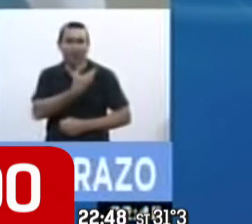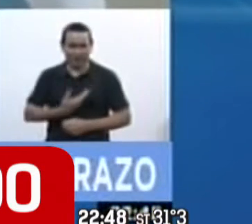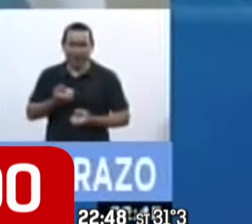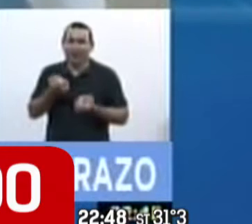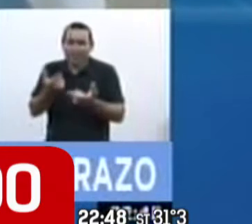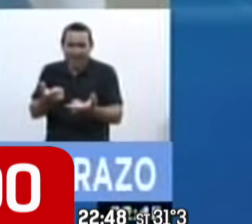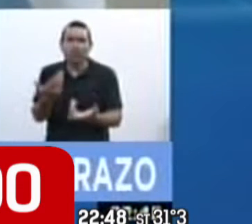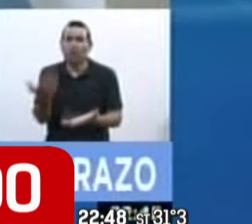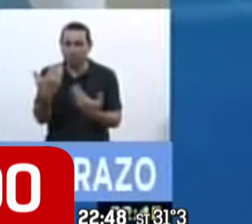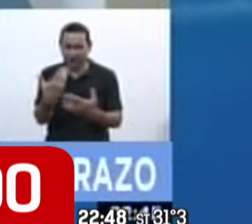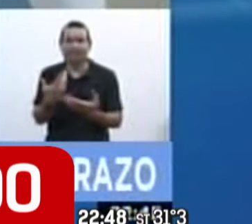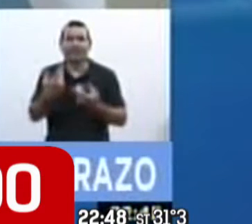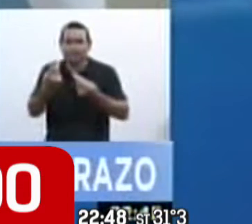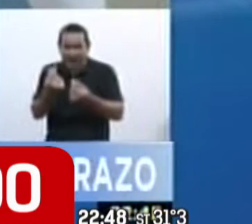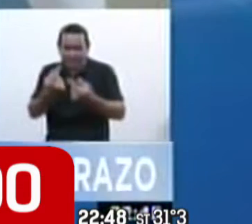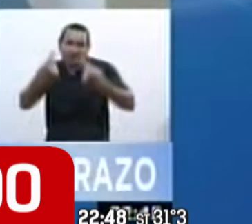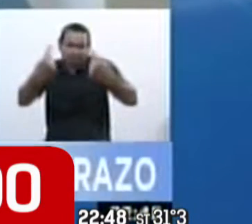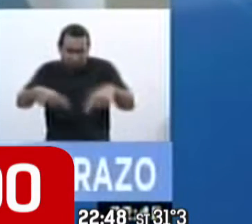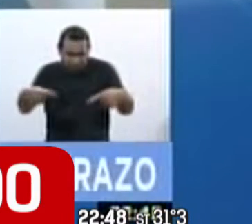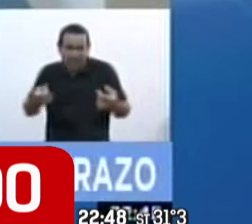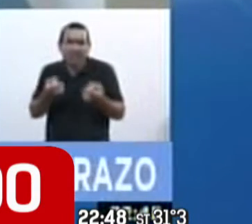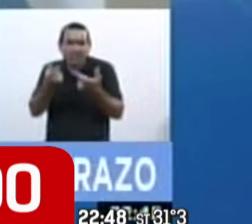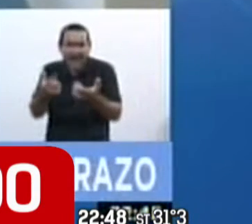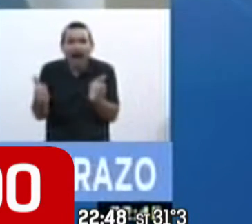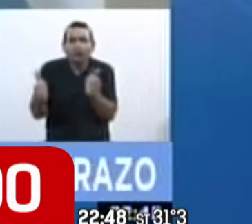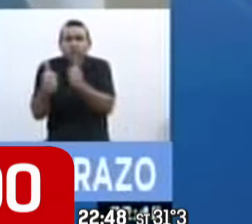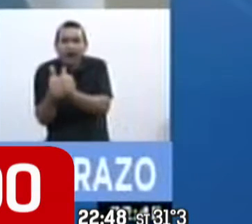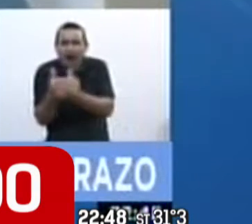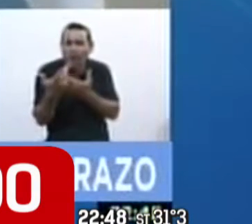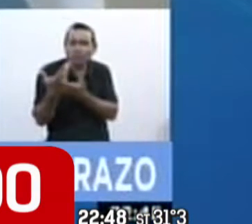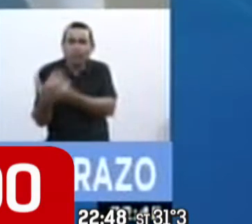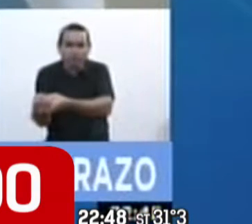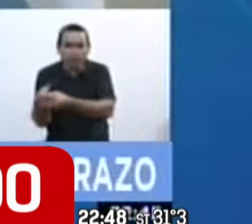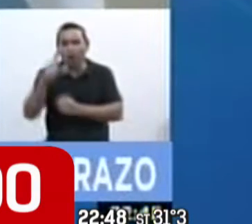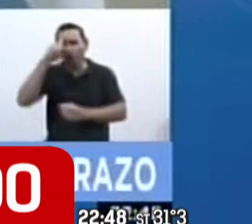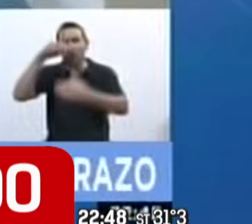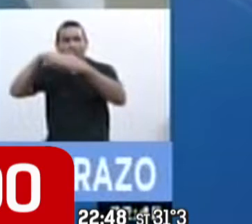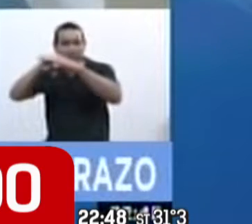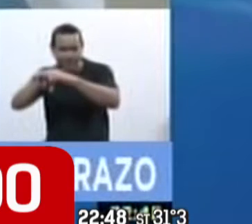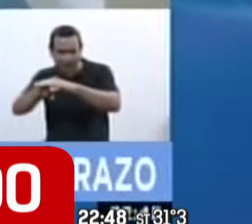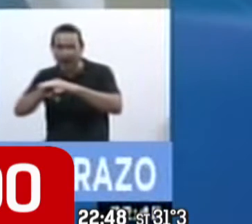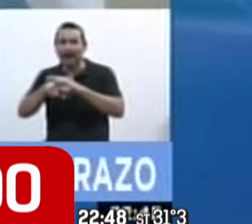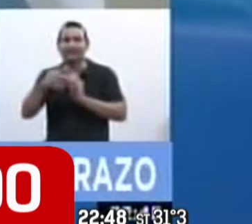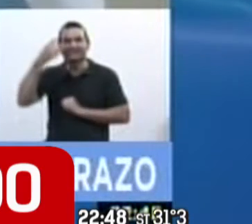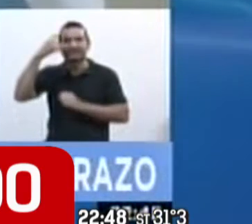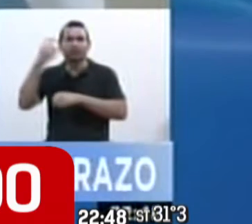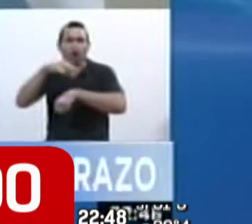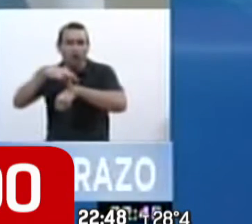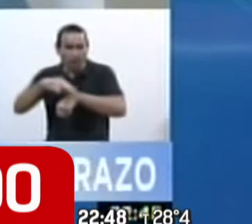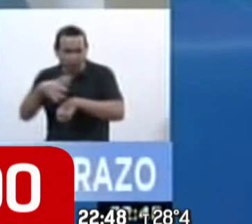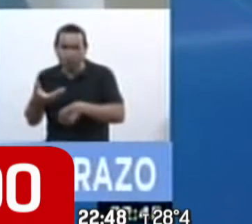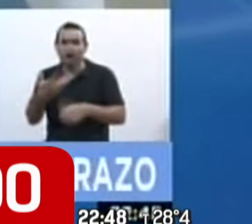la posibilidad no tan solo de recursos, sino también de un acompañamiento hospitalario, un acompañamiento psicológico,